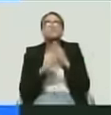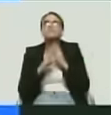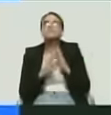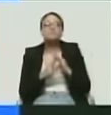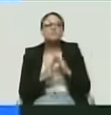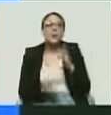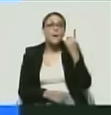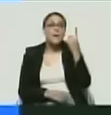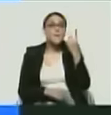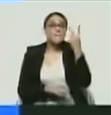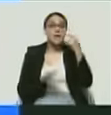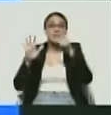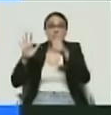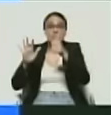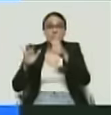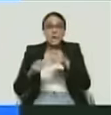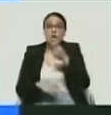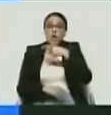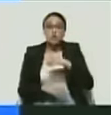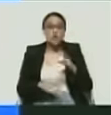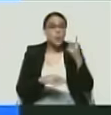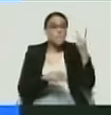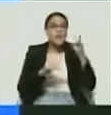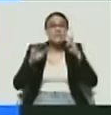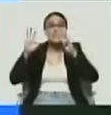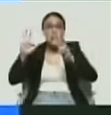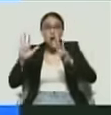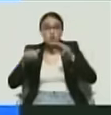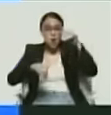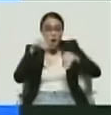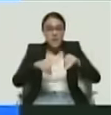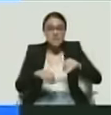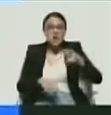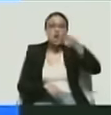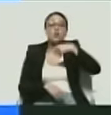26 de 28 le hemos ganado. 26.